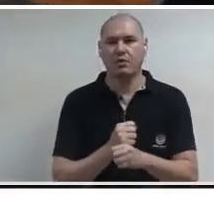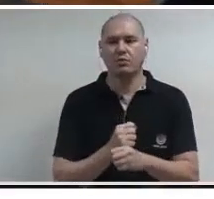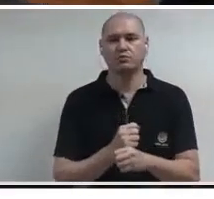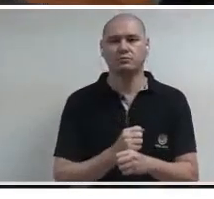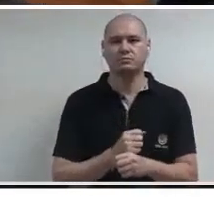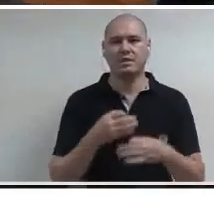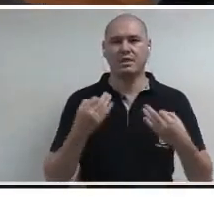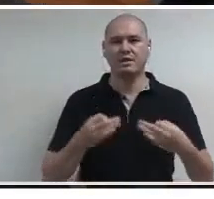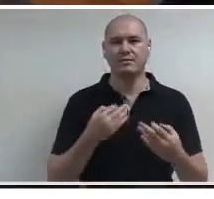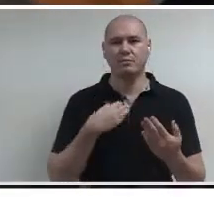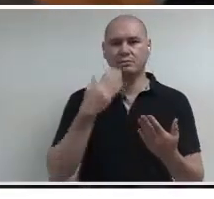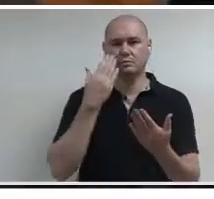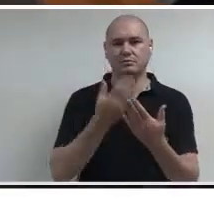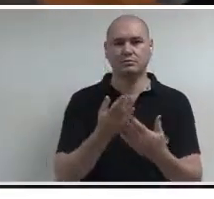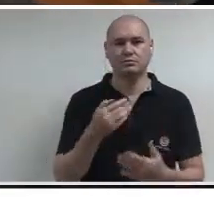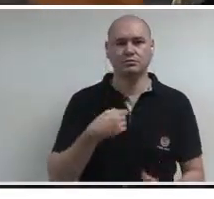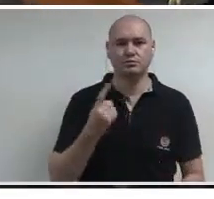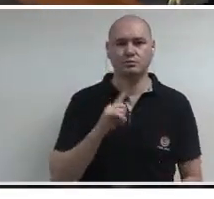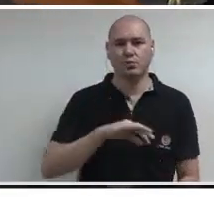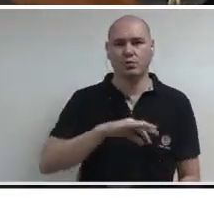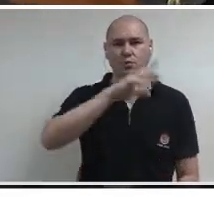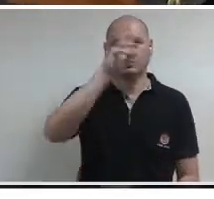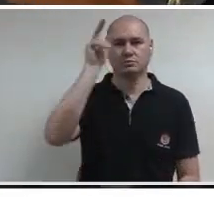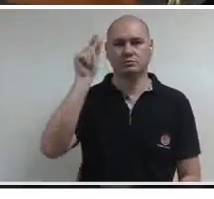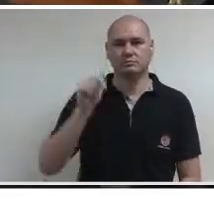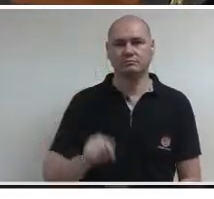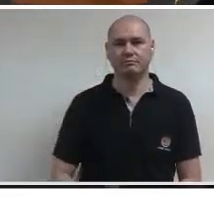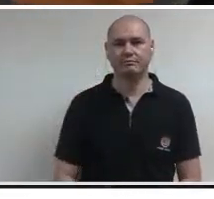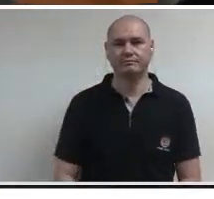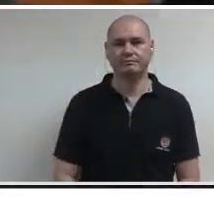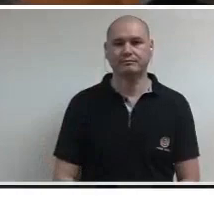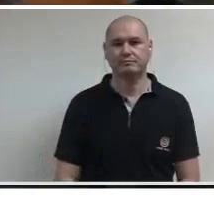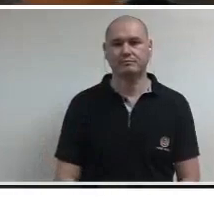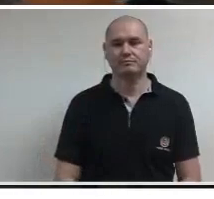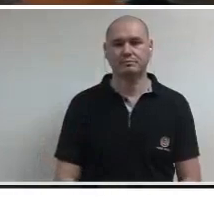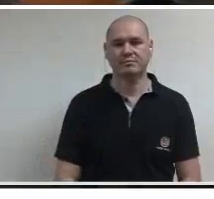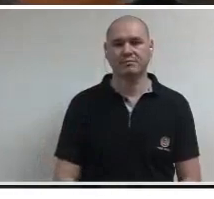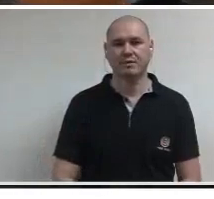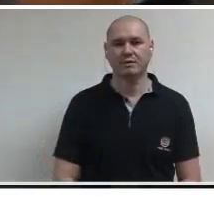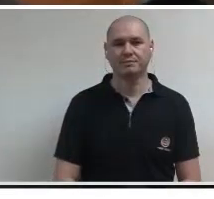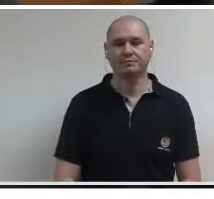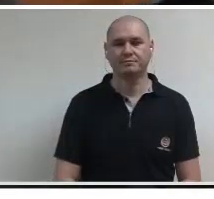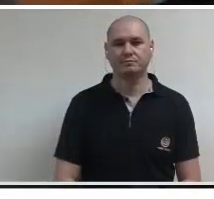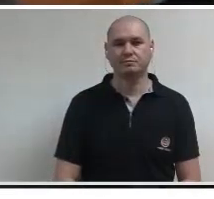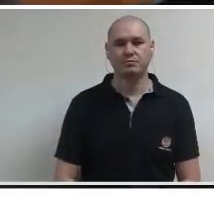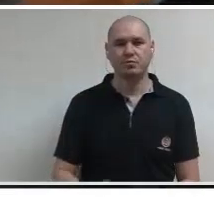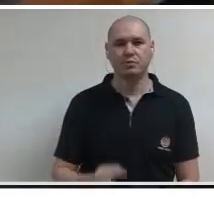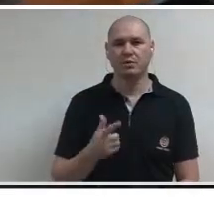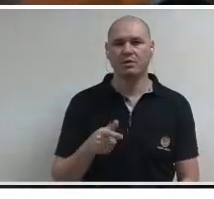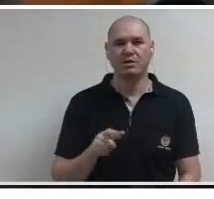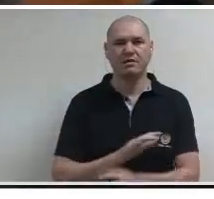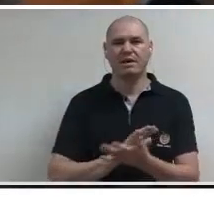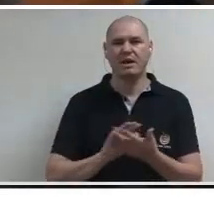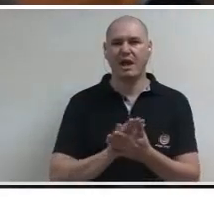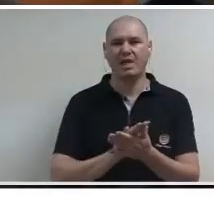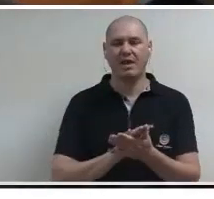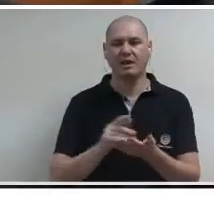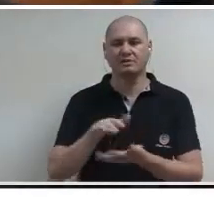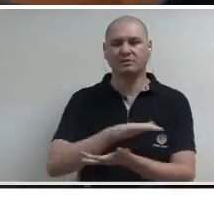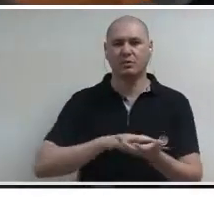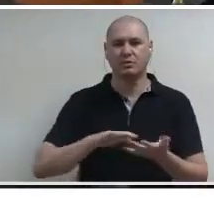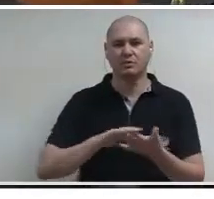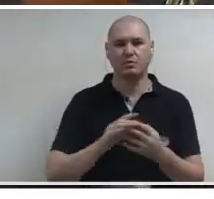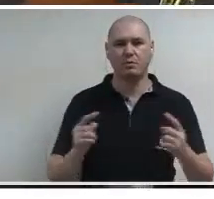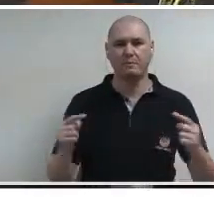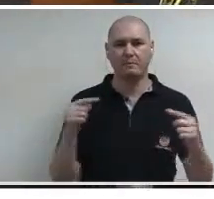Y por nada pe envía po allá po cuenta y por y a ver un voto vea envía po cuenta envía sa pe se te ve ahí.